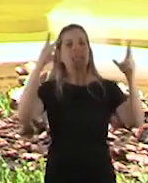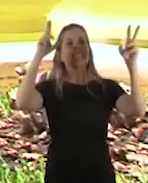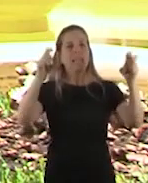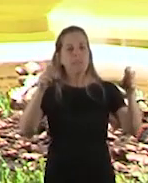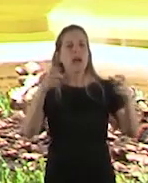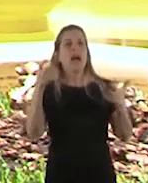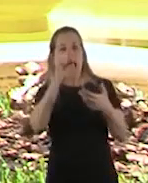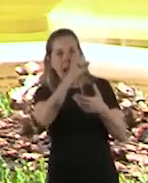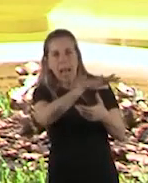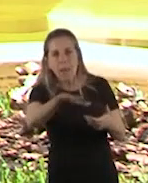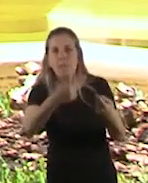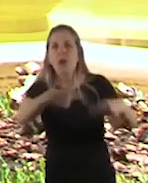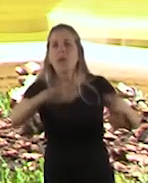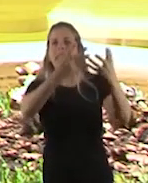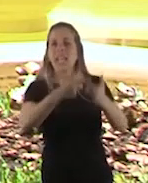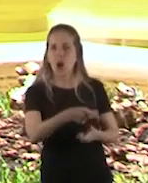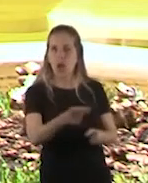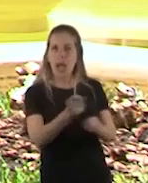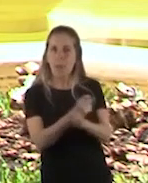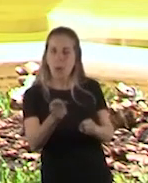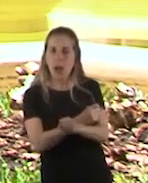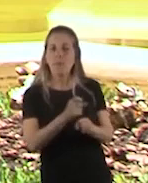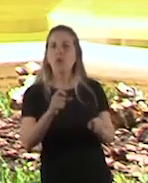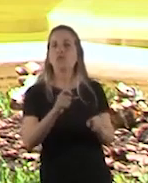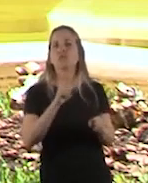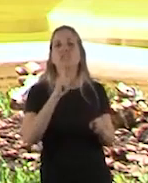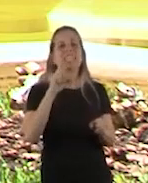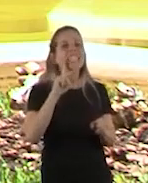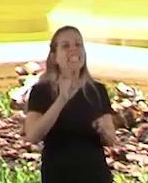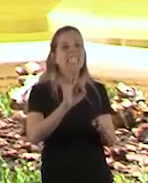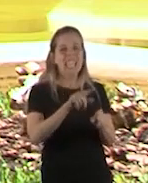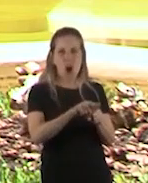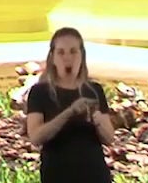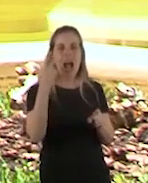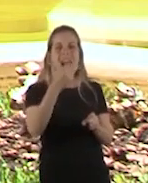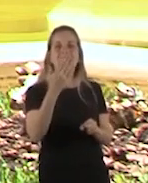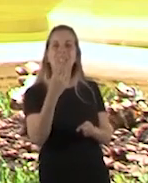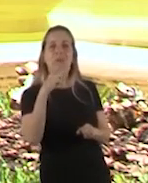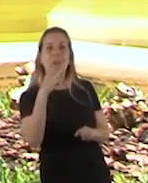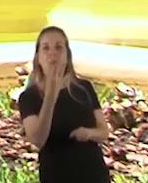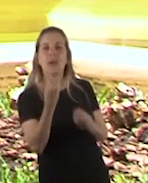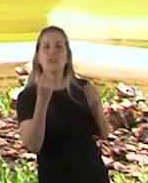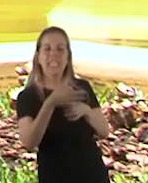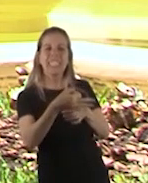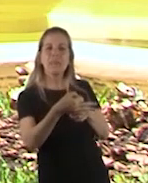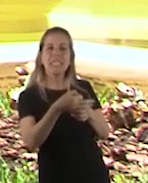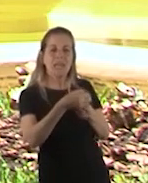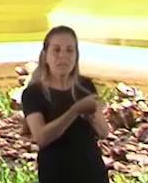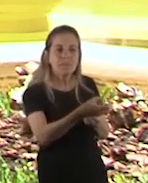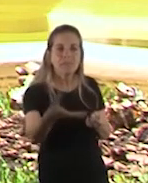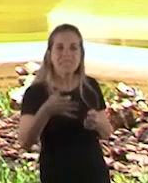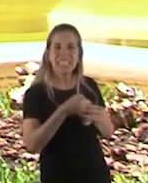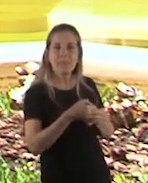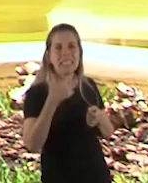agrícola. Aprobamos y lanzamos el trigo HB4, que le permite a la semilla crecer en condiciones de